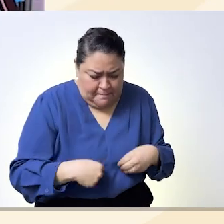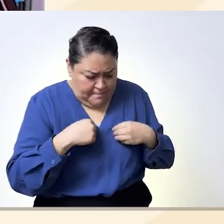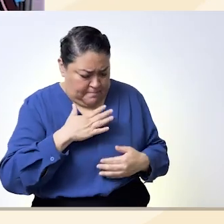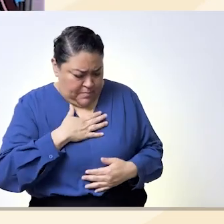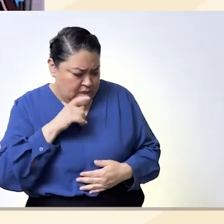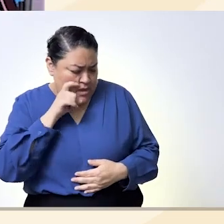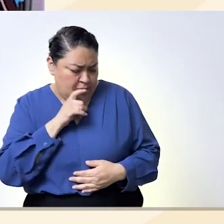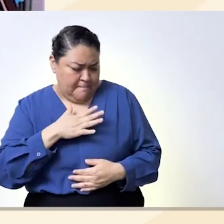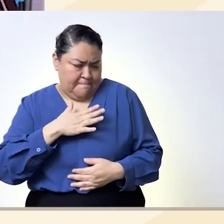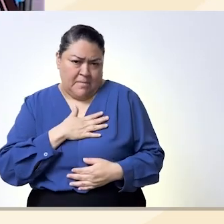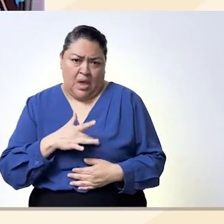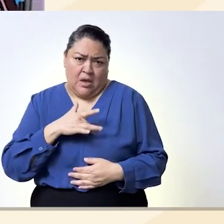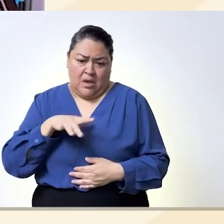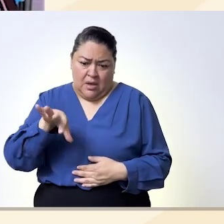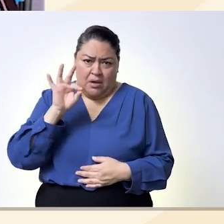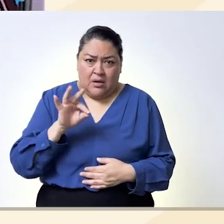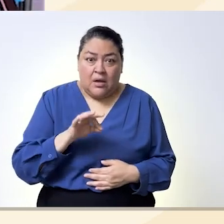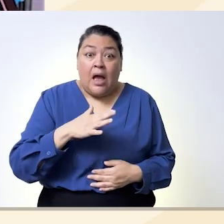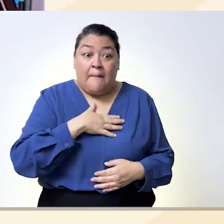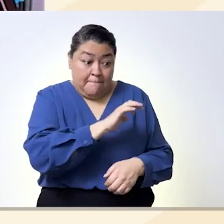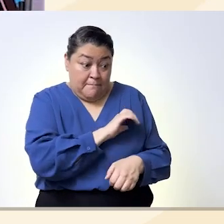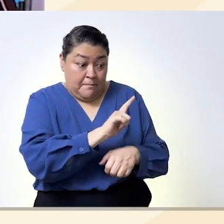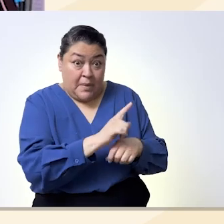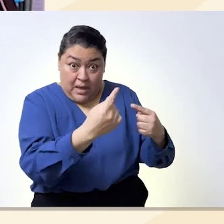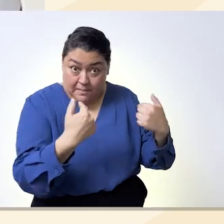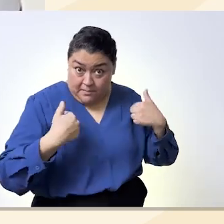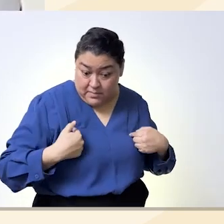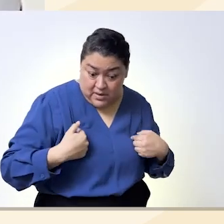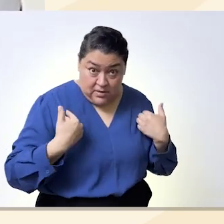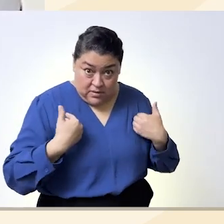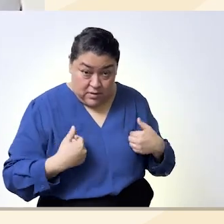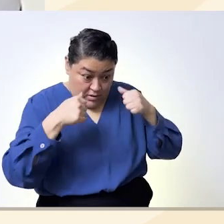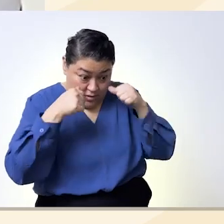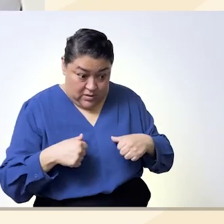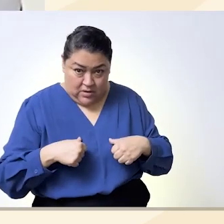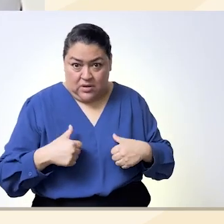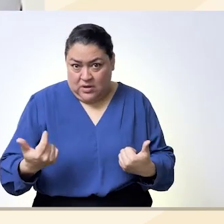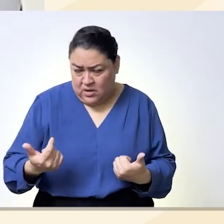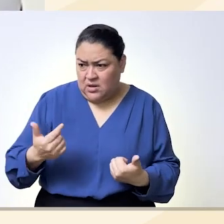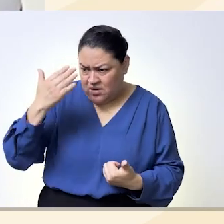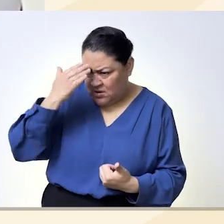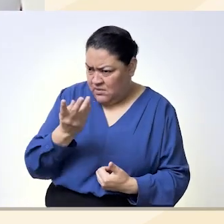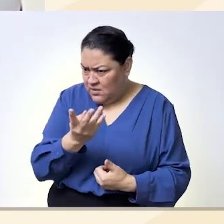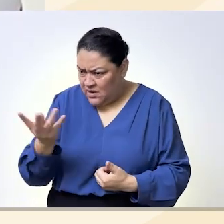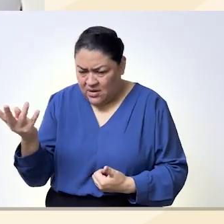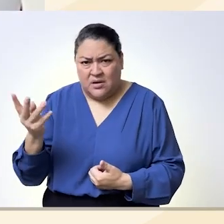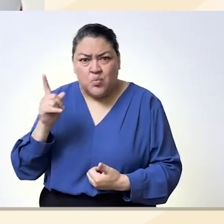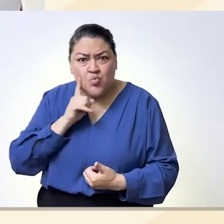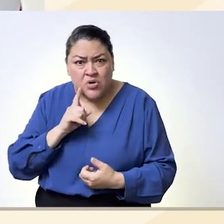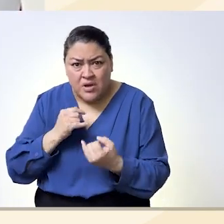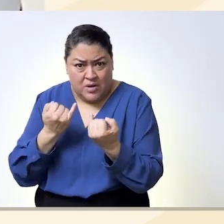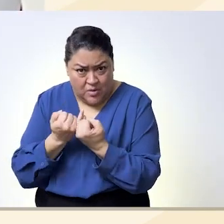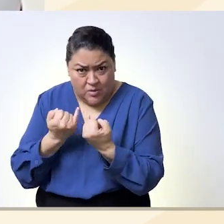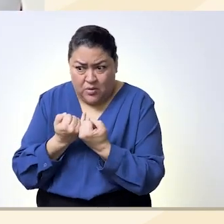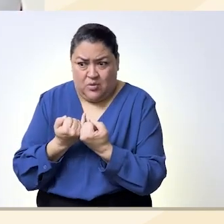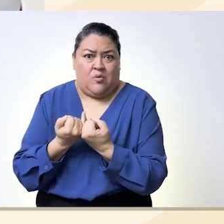atención especializada a personas que se relacionan con personas con vulva, con sexualidad no penetrativa, no reproductiva,